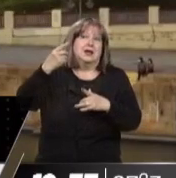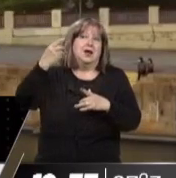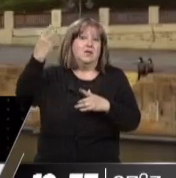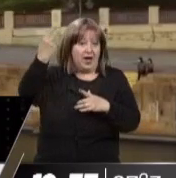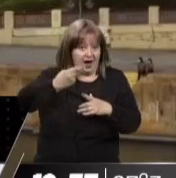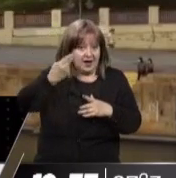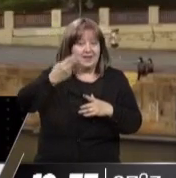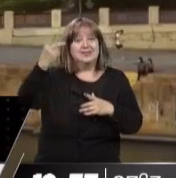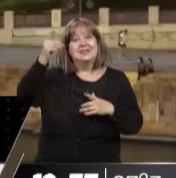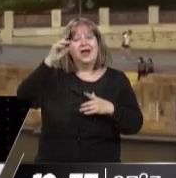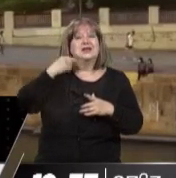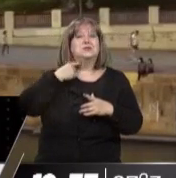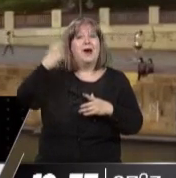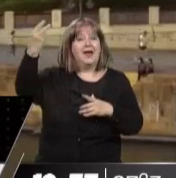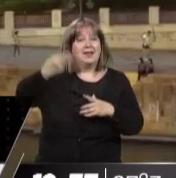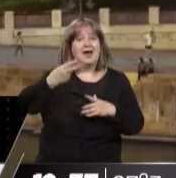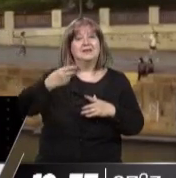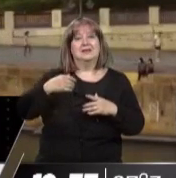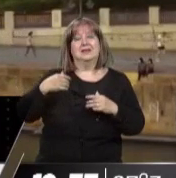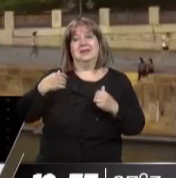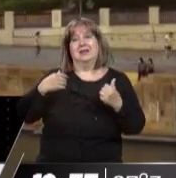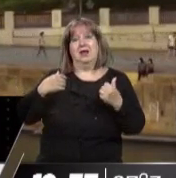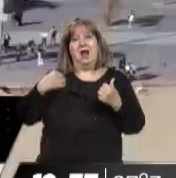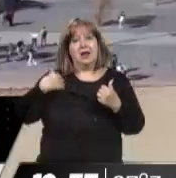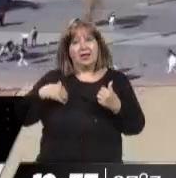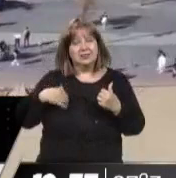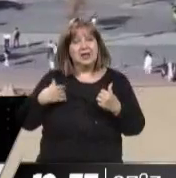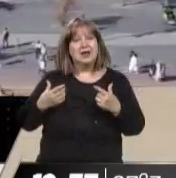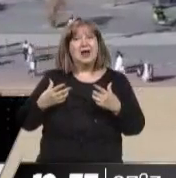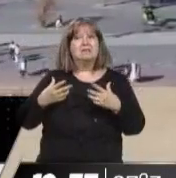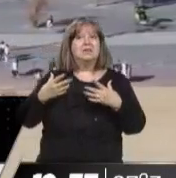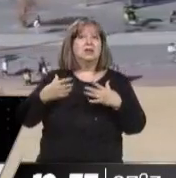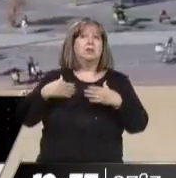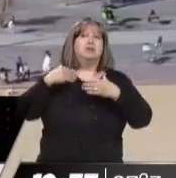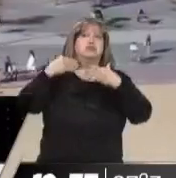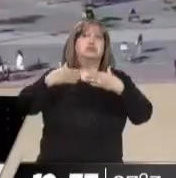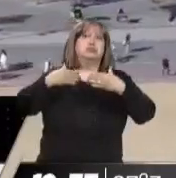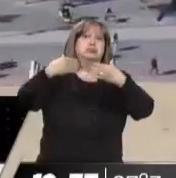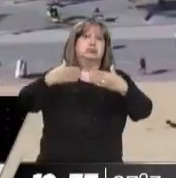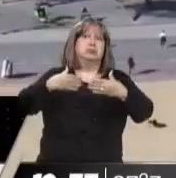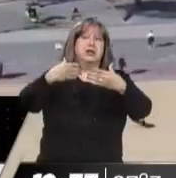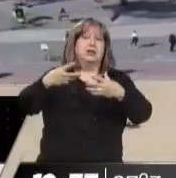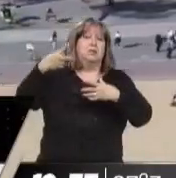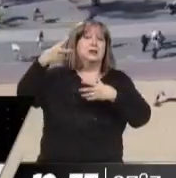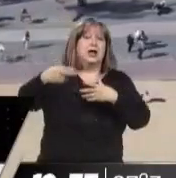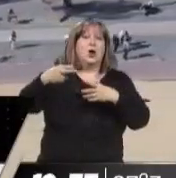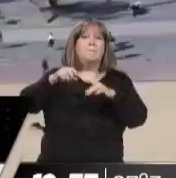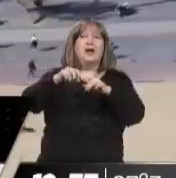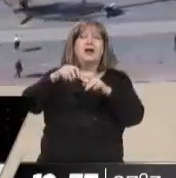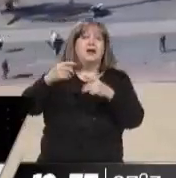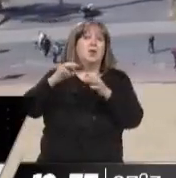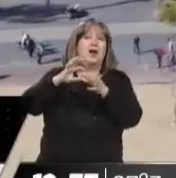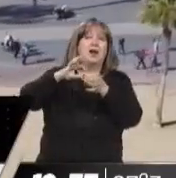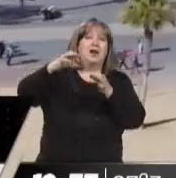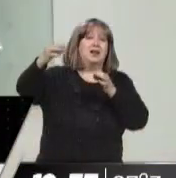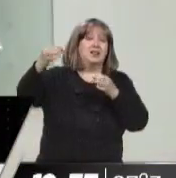la continuidad entre padres e hijos. Según la legislación española, si el